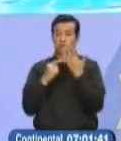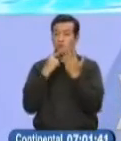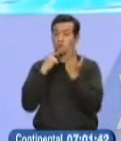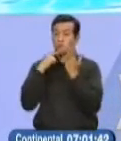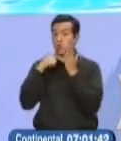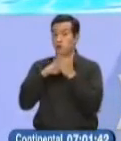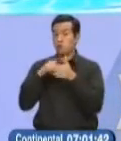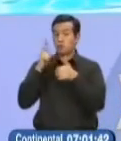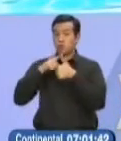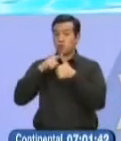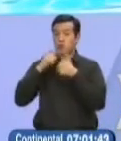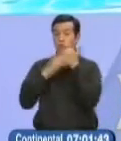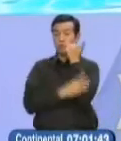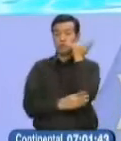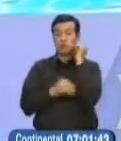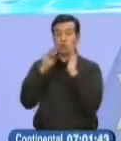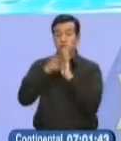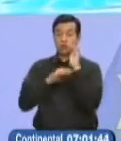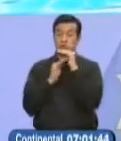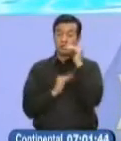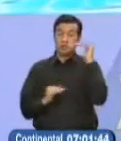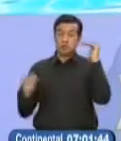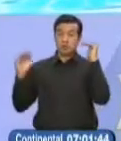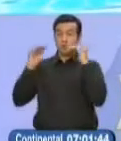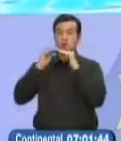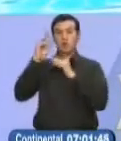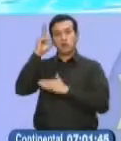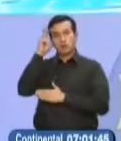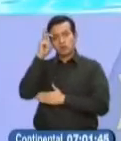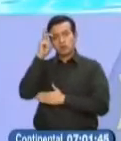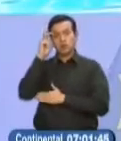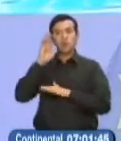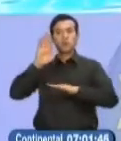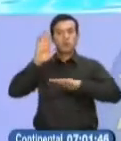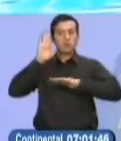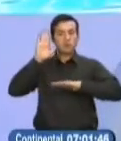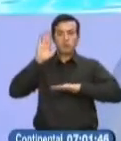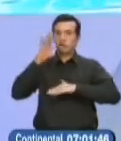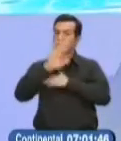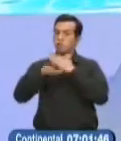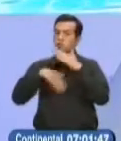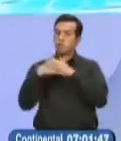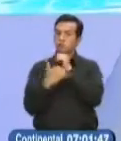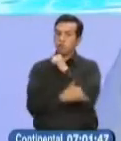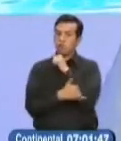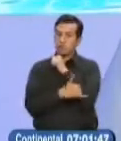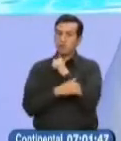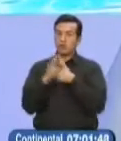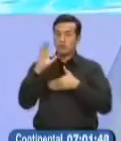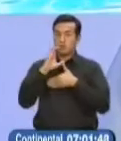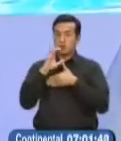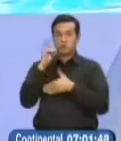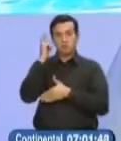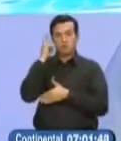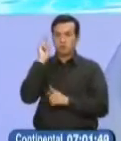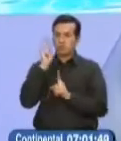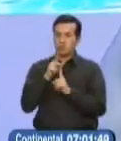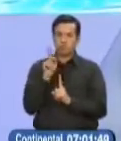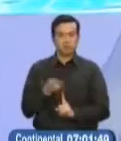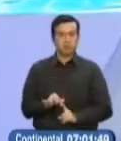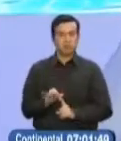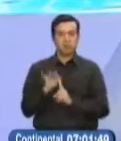primer punto sobre reducción de la pobreza y de la desigualdad, que me parece que debe ser un compromiso claro en los países de la CELAC. Debería ser un eje